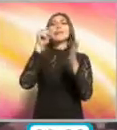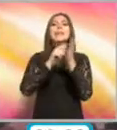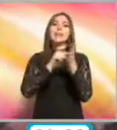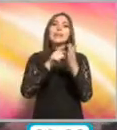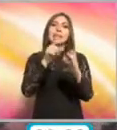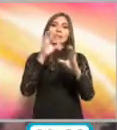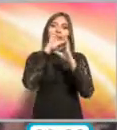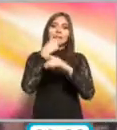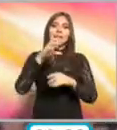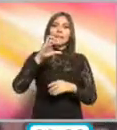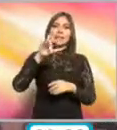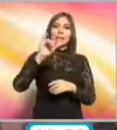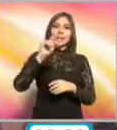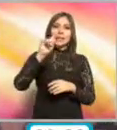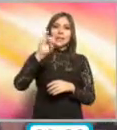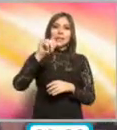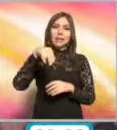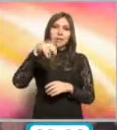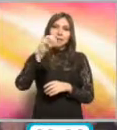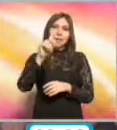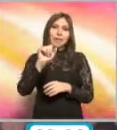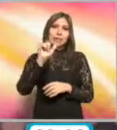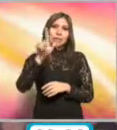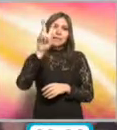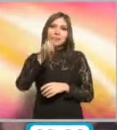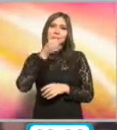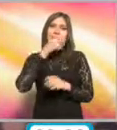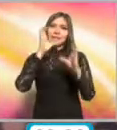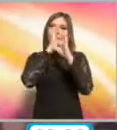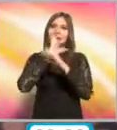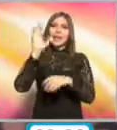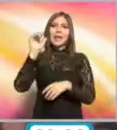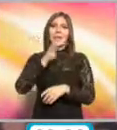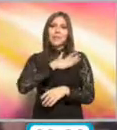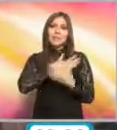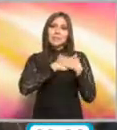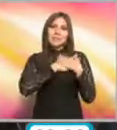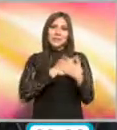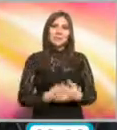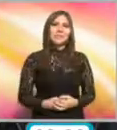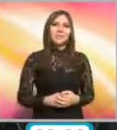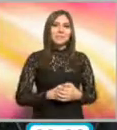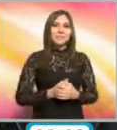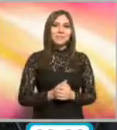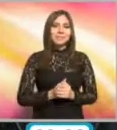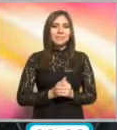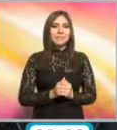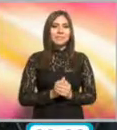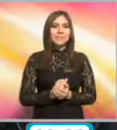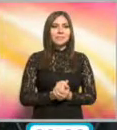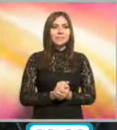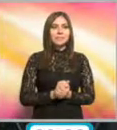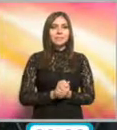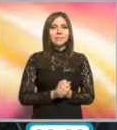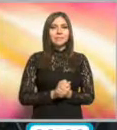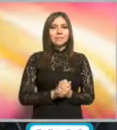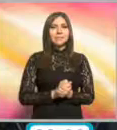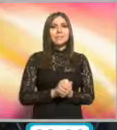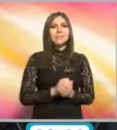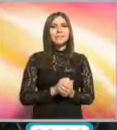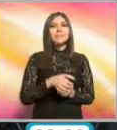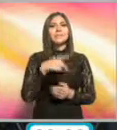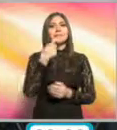está Cristian Nodal. ¡Qué buen tema! Adiós, amor. Adiós,